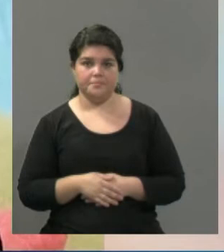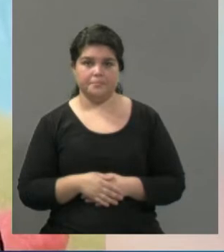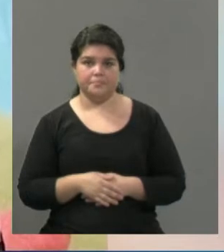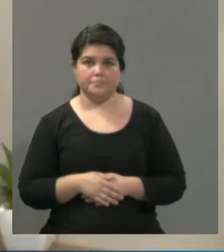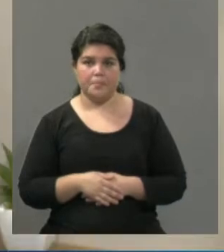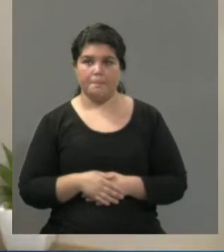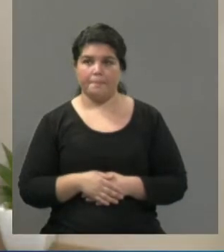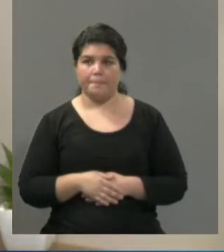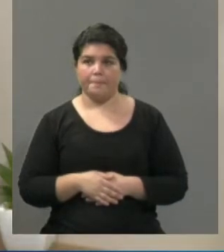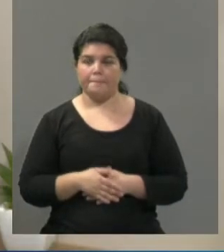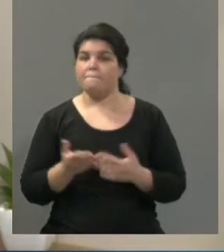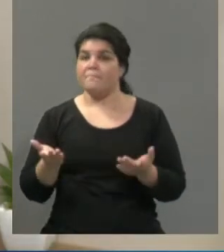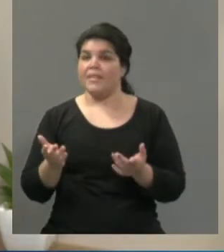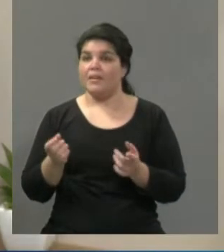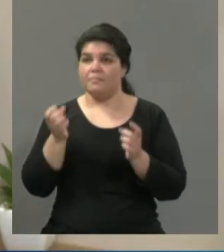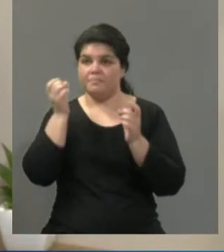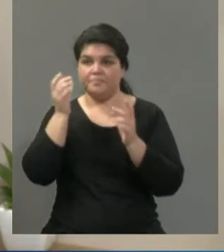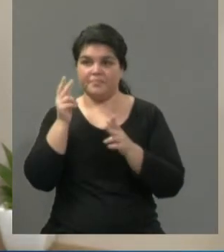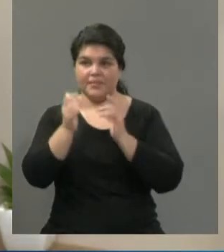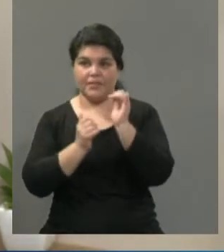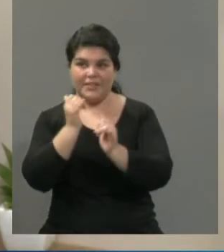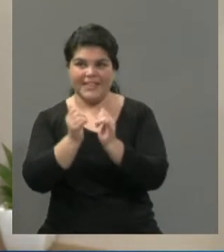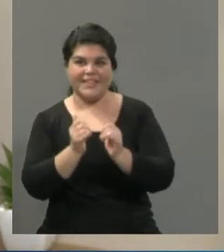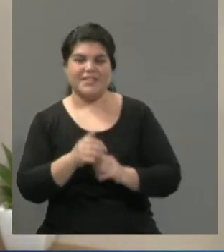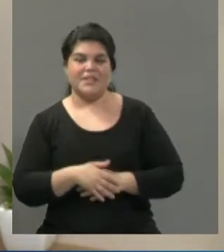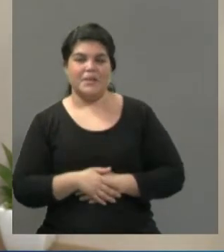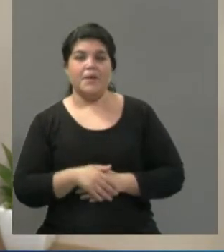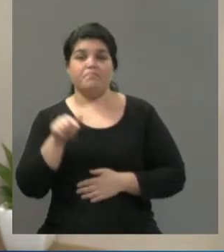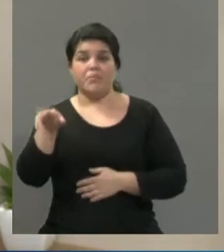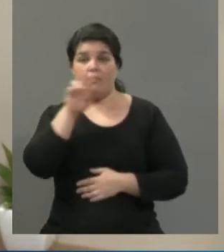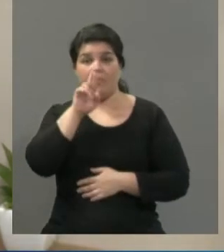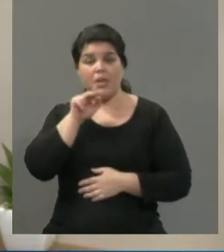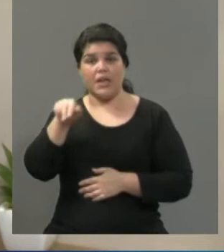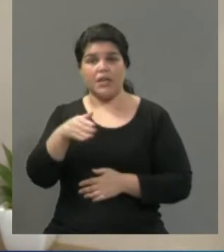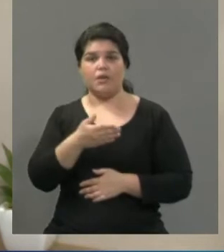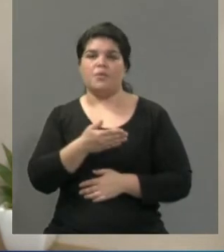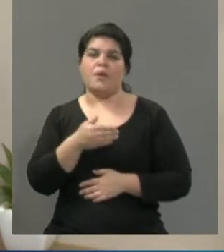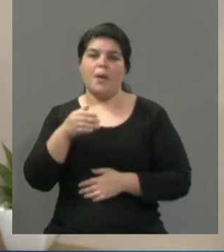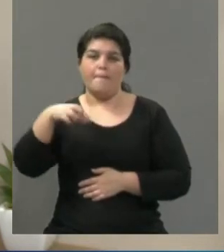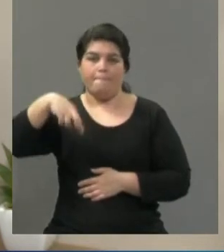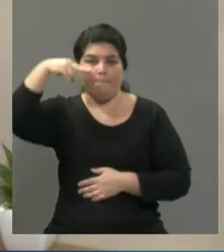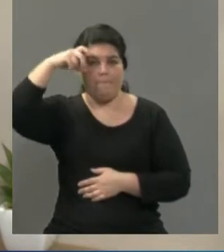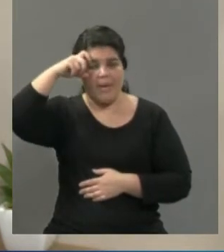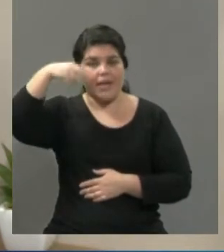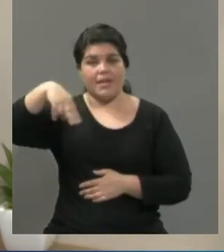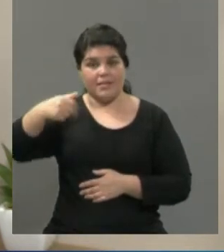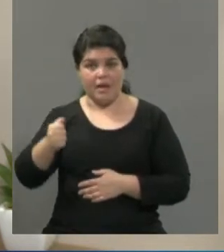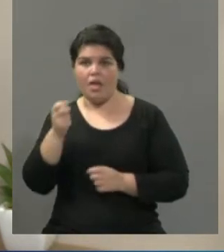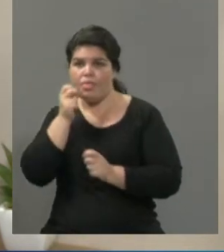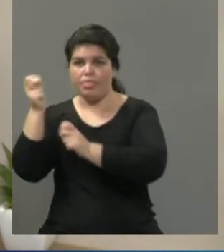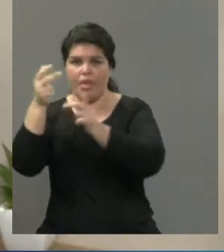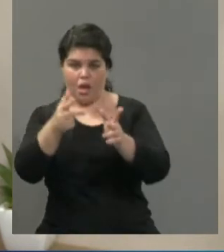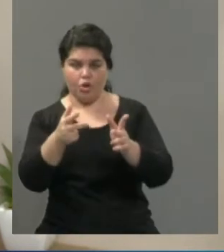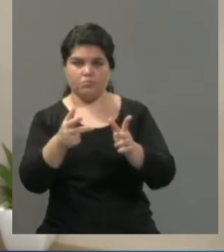Sí, Florencia Peña, en el momento que hace el descargo, ella hace referencia que incluso dice, bueno, cada uno tendrá